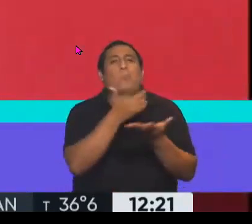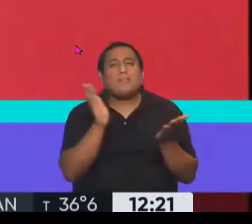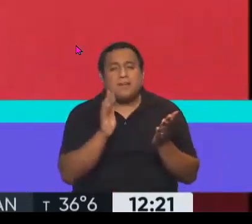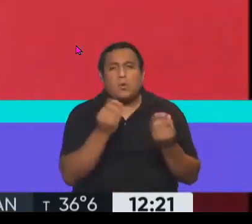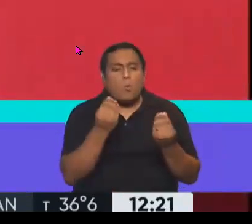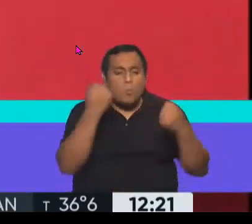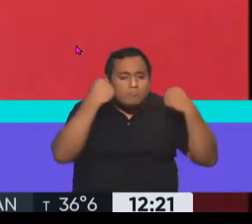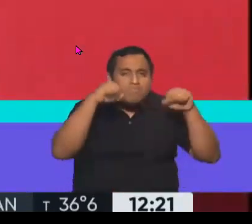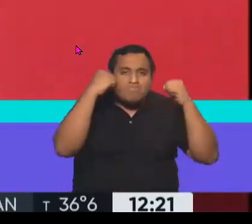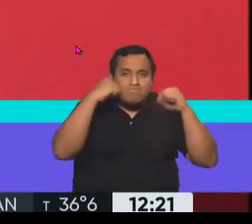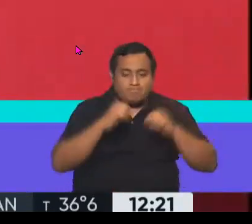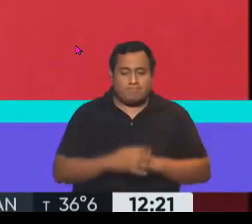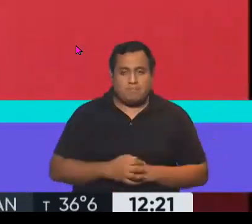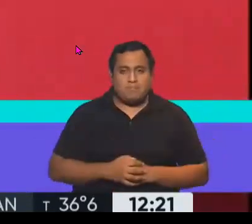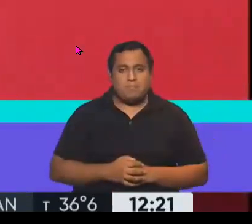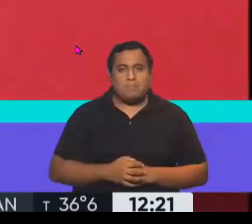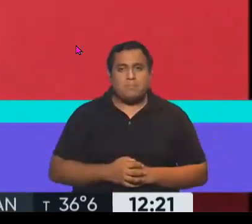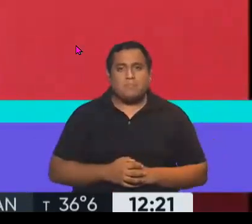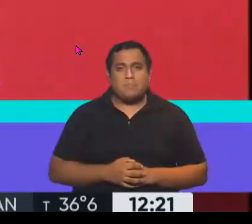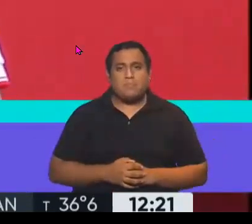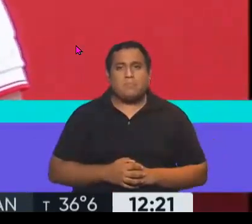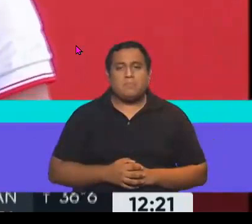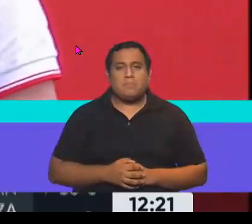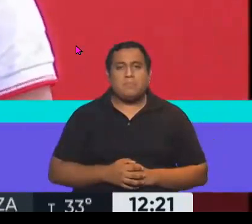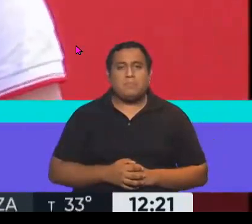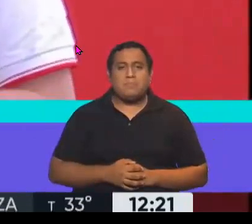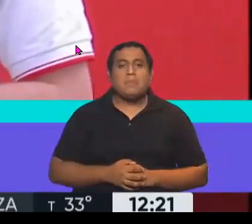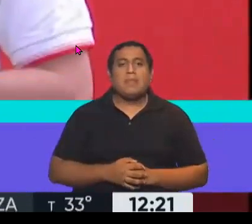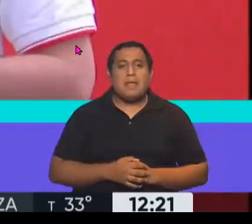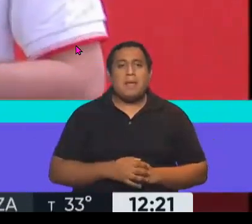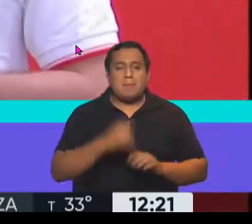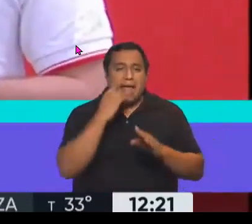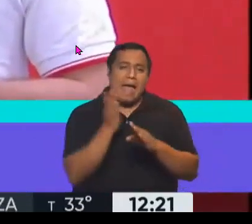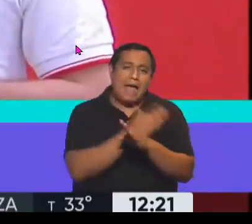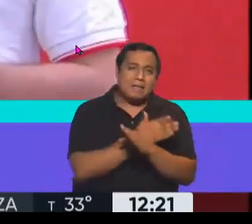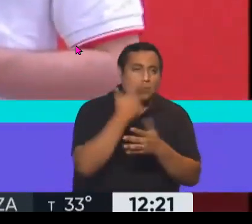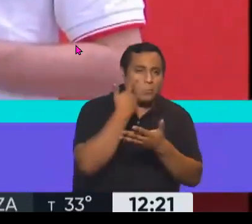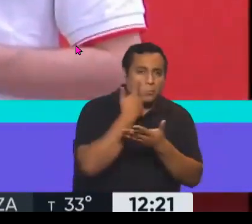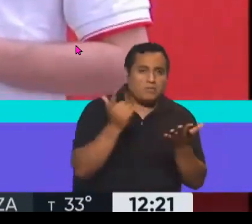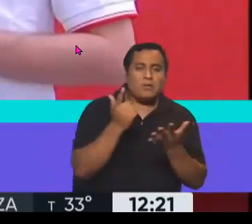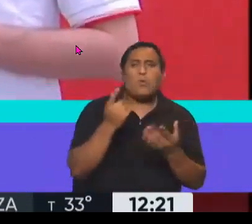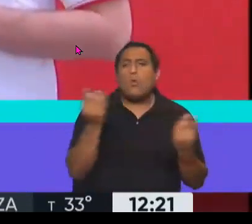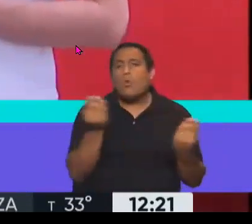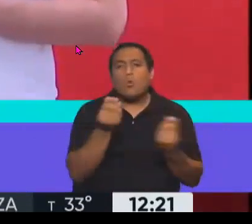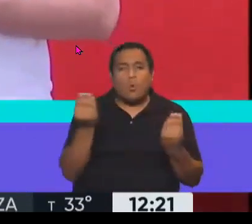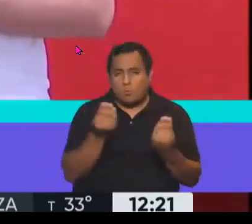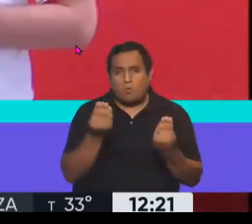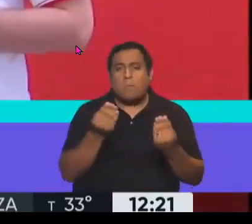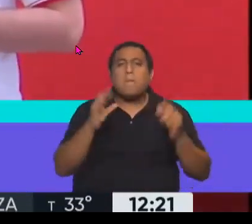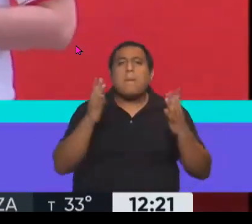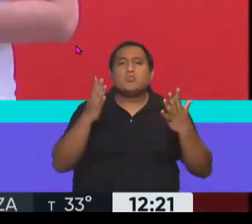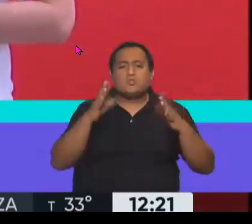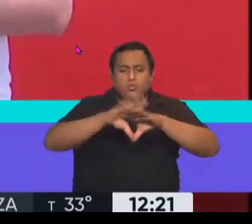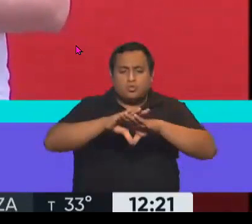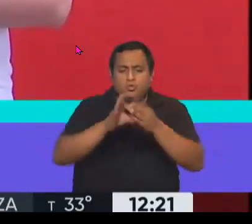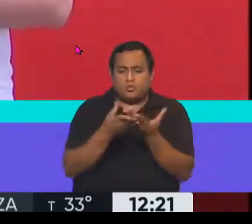No, te iba a decir le eso. Decimos a Matías que antes de ir a la demostración práctica le vamos a pedir que muestre en primer lugar a cámara cómo se ubican las